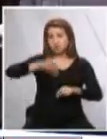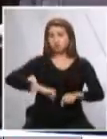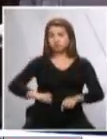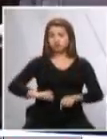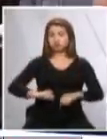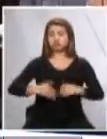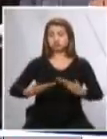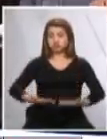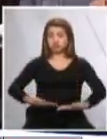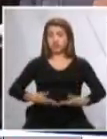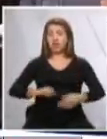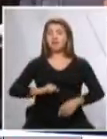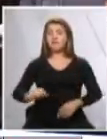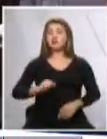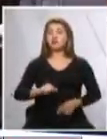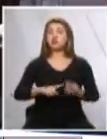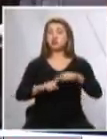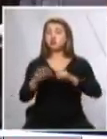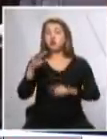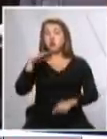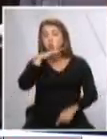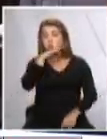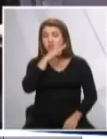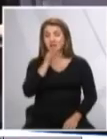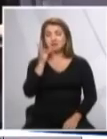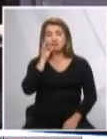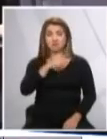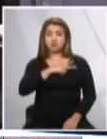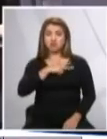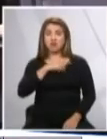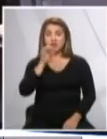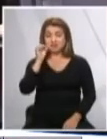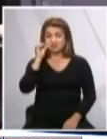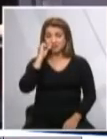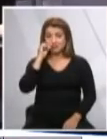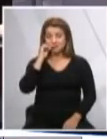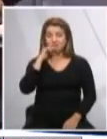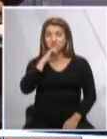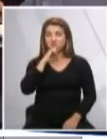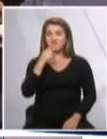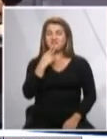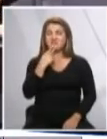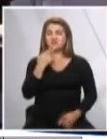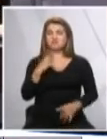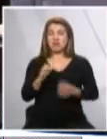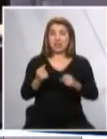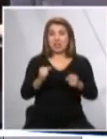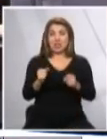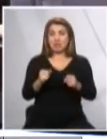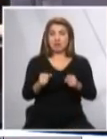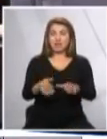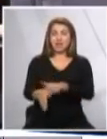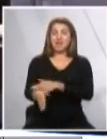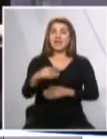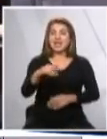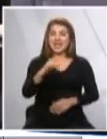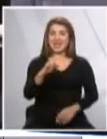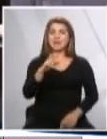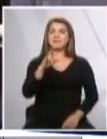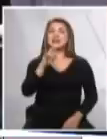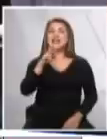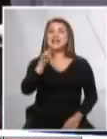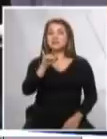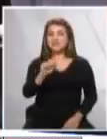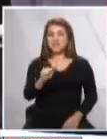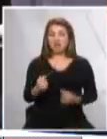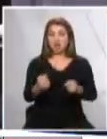aborto, respecto a la utilización de la cannabis para uso medicinal, porque hay miles de niños que hoy día viven pésimos con la epilepsia refractaria. Chile tiene que dar ciertos debates